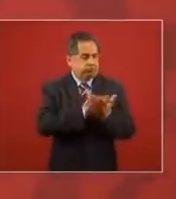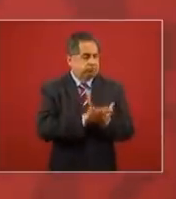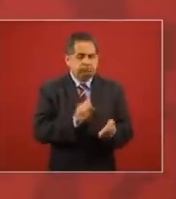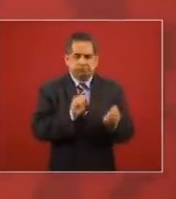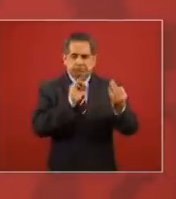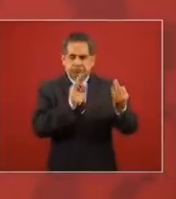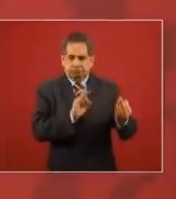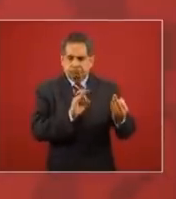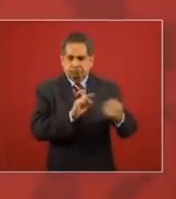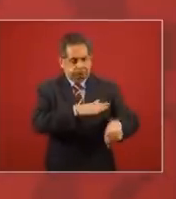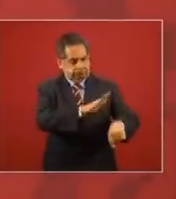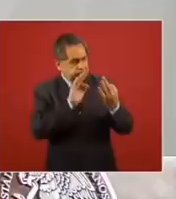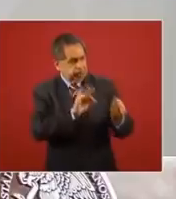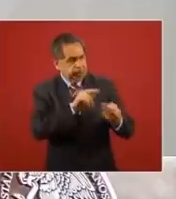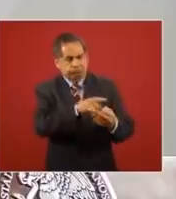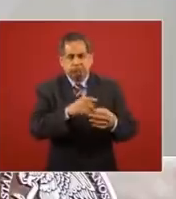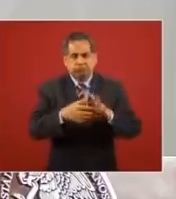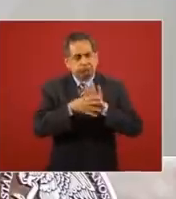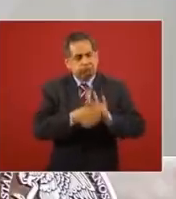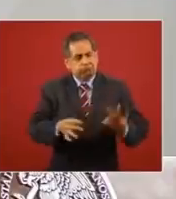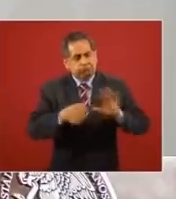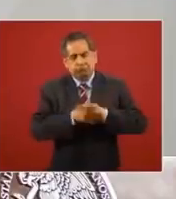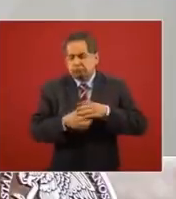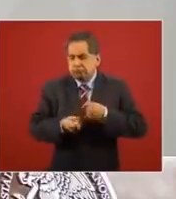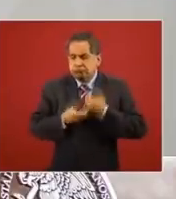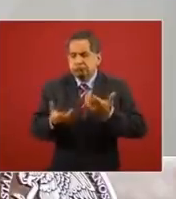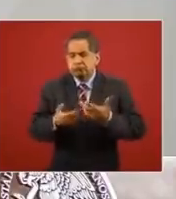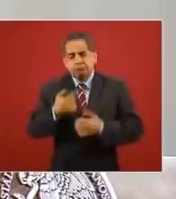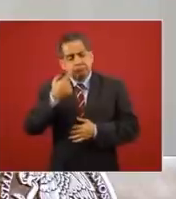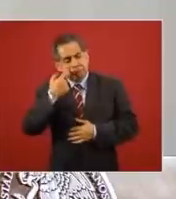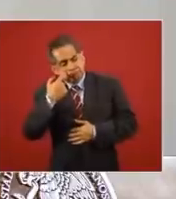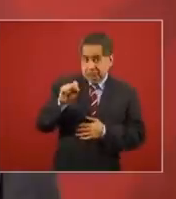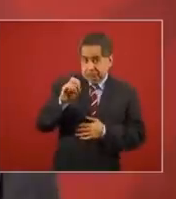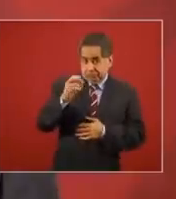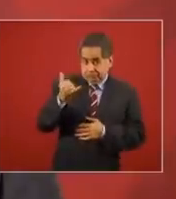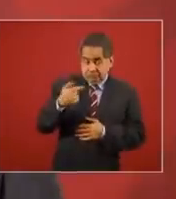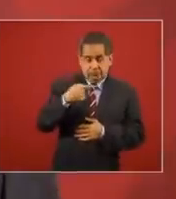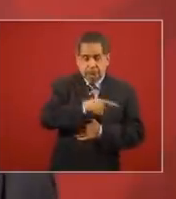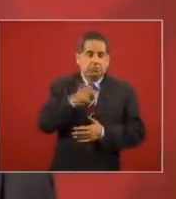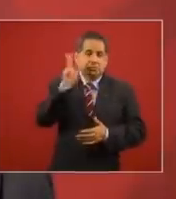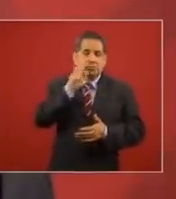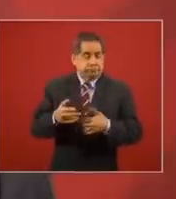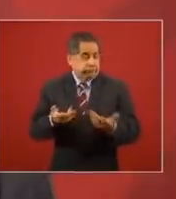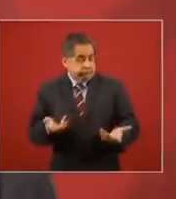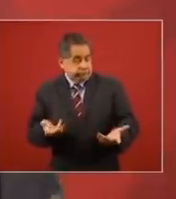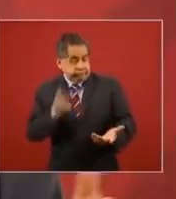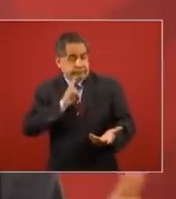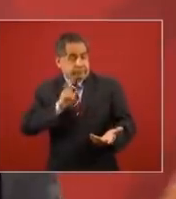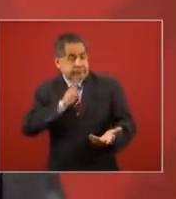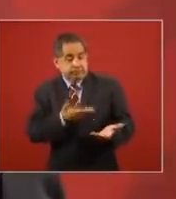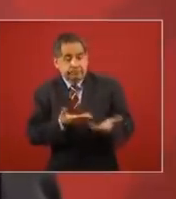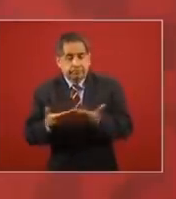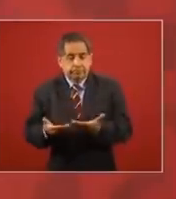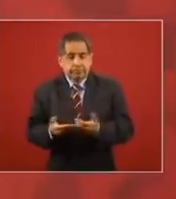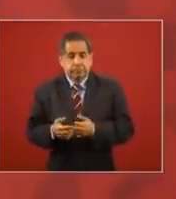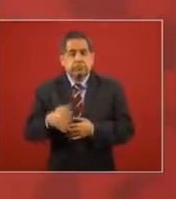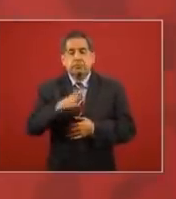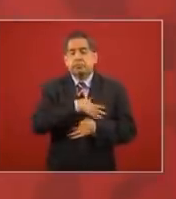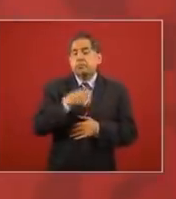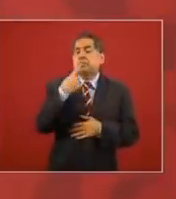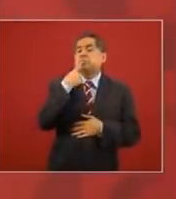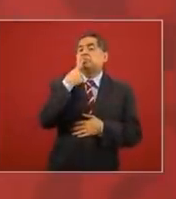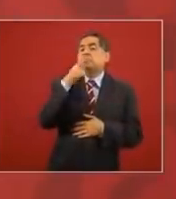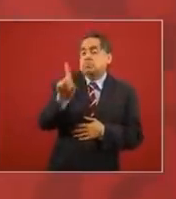a declarar y que el señor los hoy a presidente a las pruebas porque presentó una denuncia